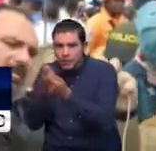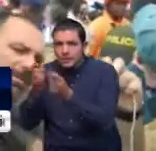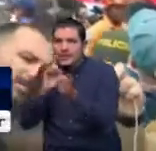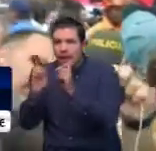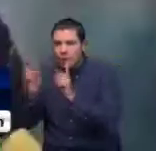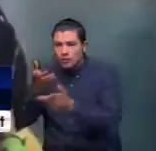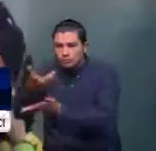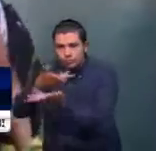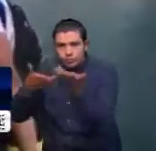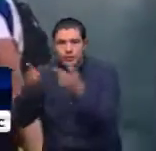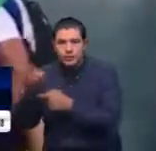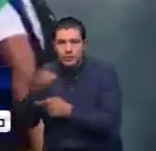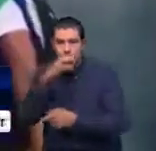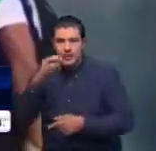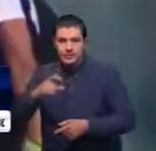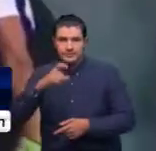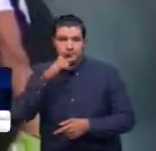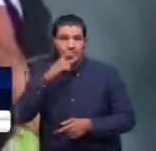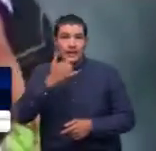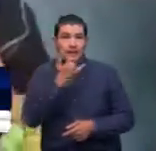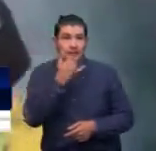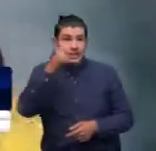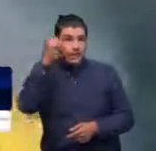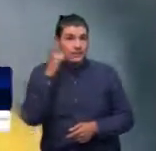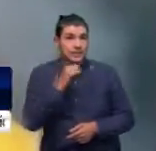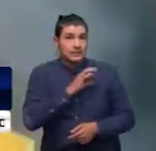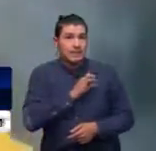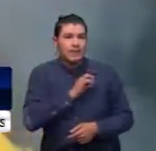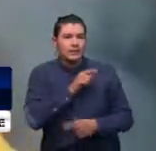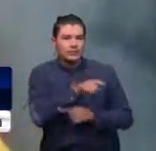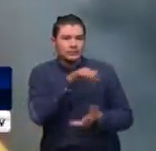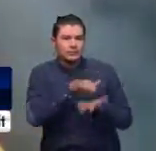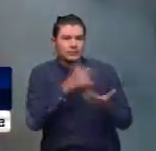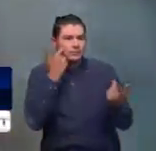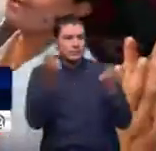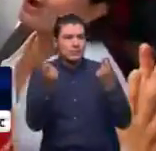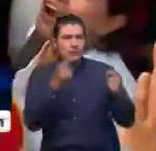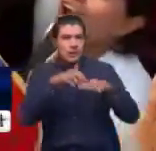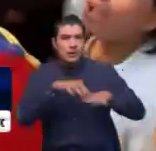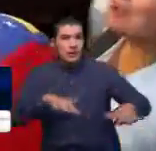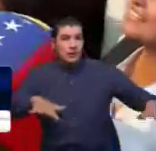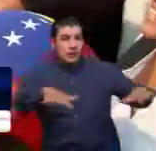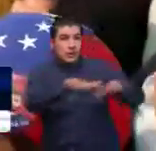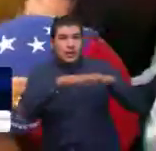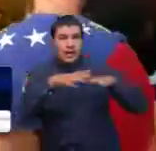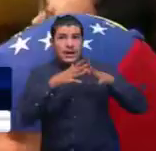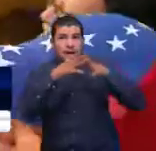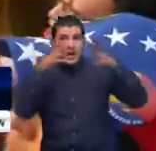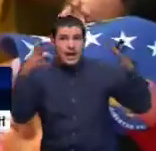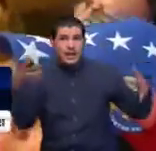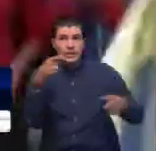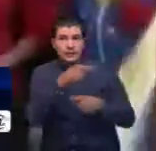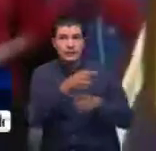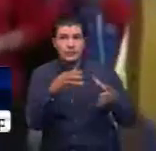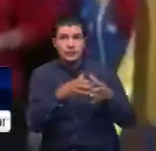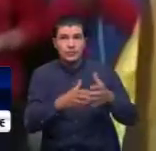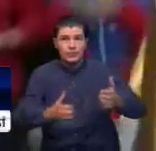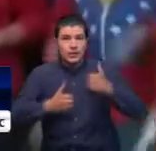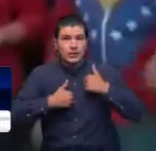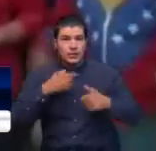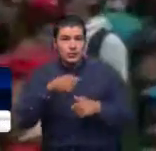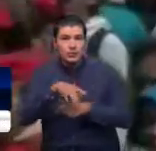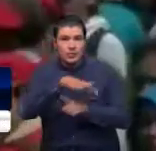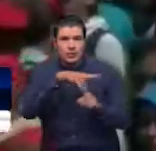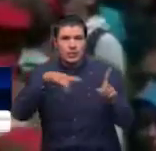lo sucedido el sábado, quedó claro que Maduro mantiene el control de por lo menos un sector significativo de las fuerzas militares. El